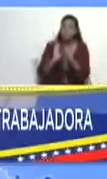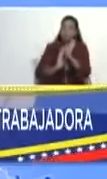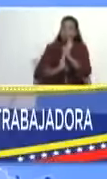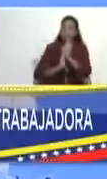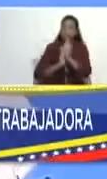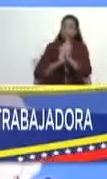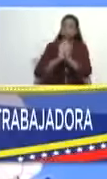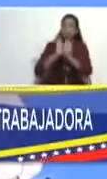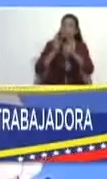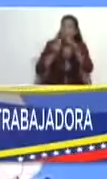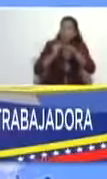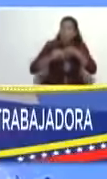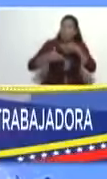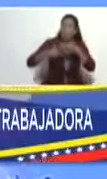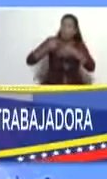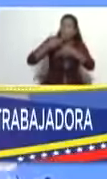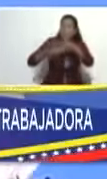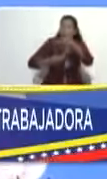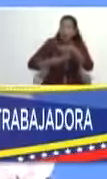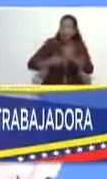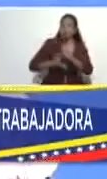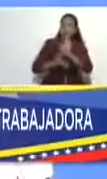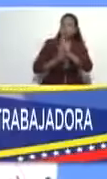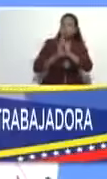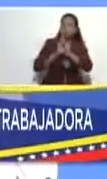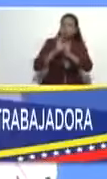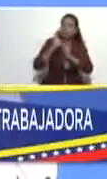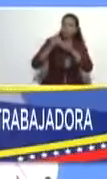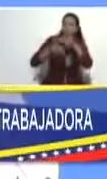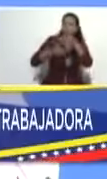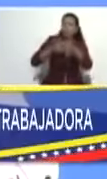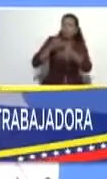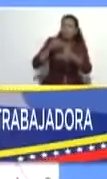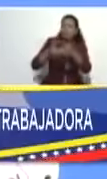en fase de recuperación, en fase de crecimiento.